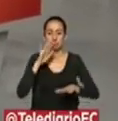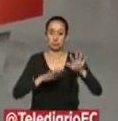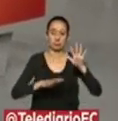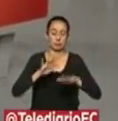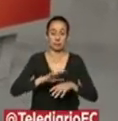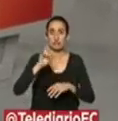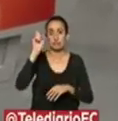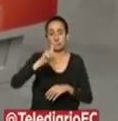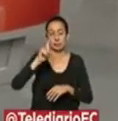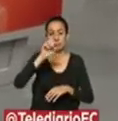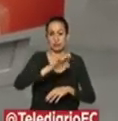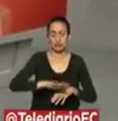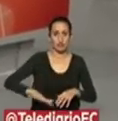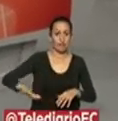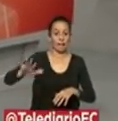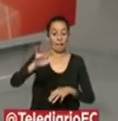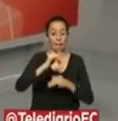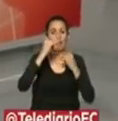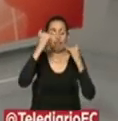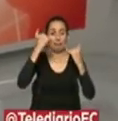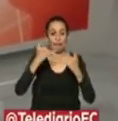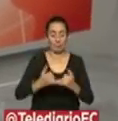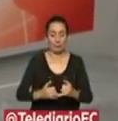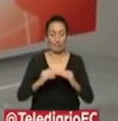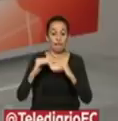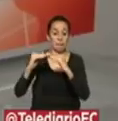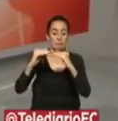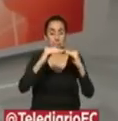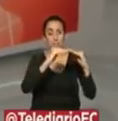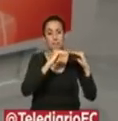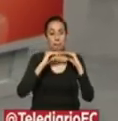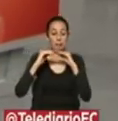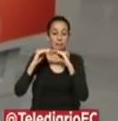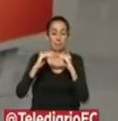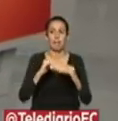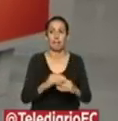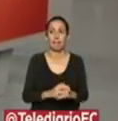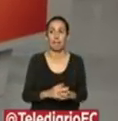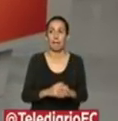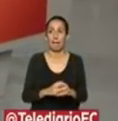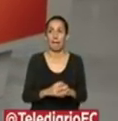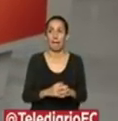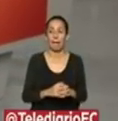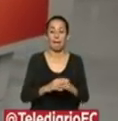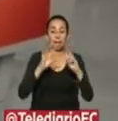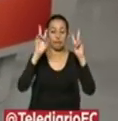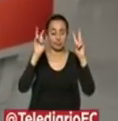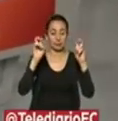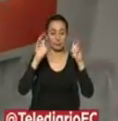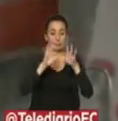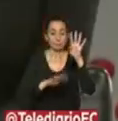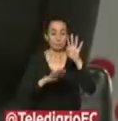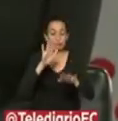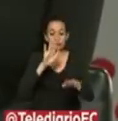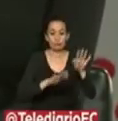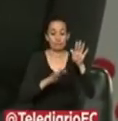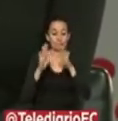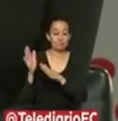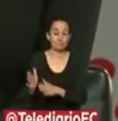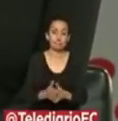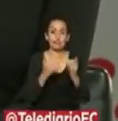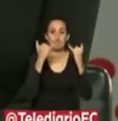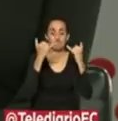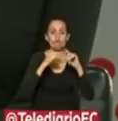requieren sensatez, estabilidad y, por supuesto, gobernabilidad. Son temas sensibles que también han generado diferencias entre